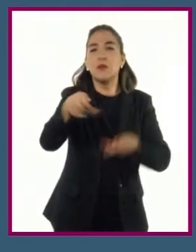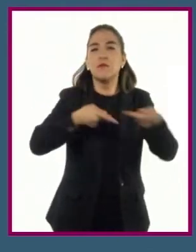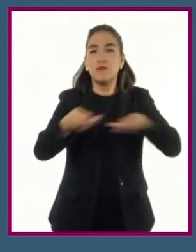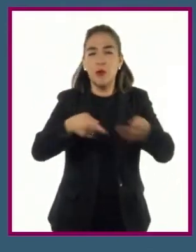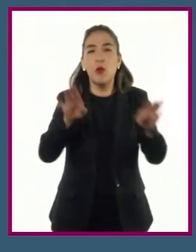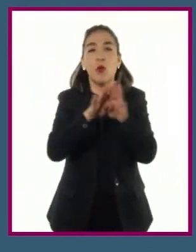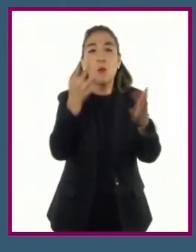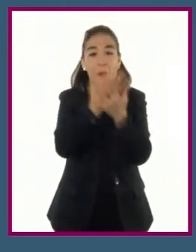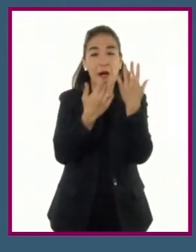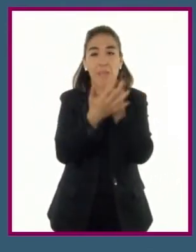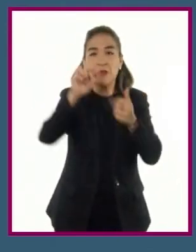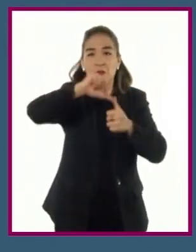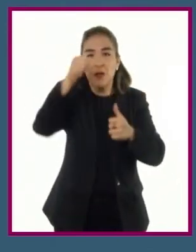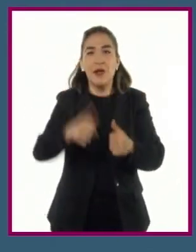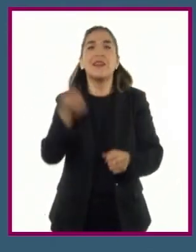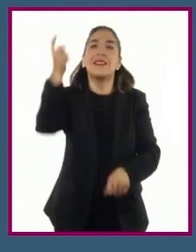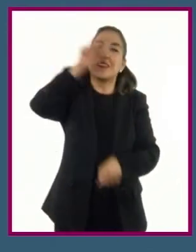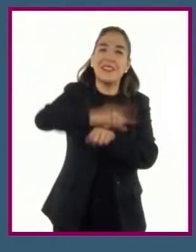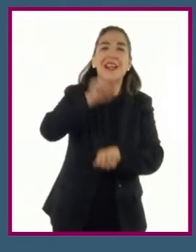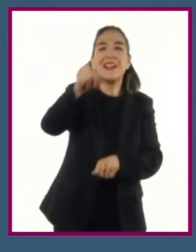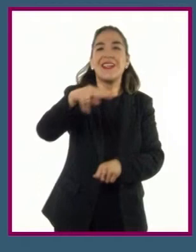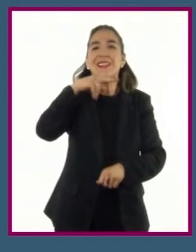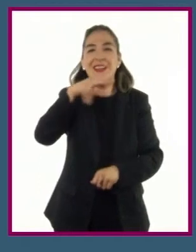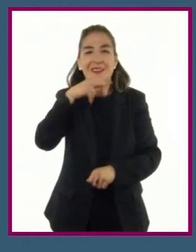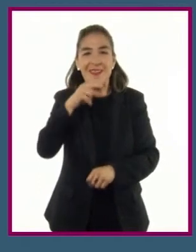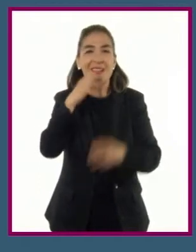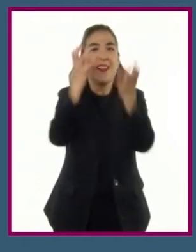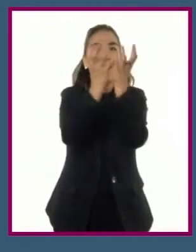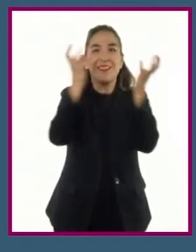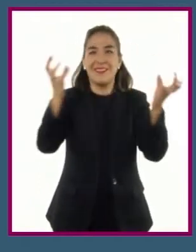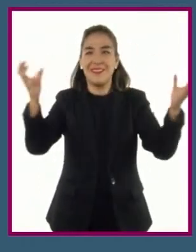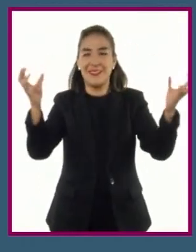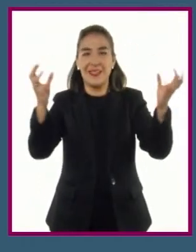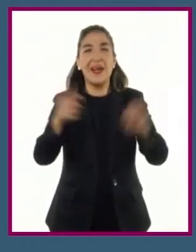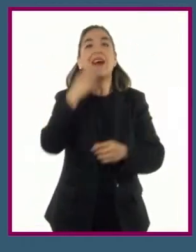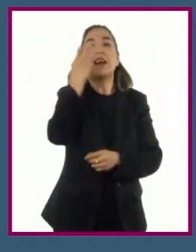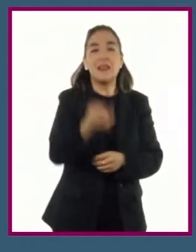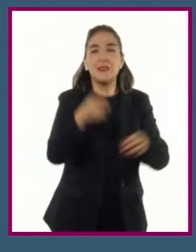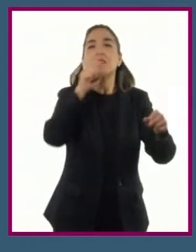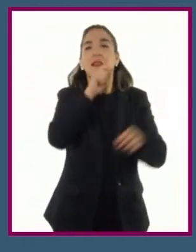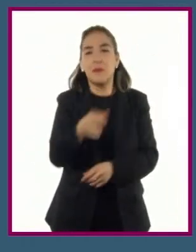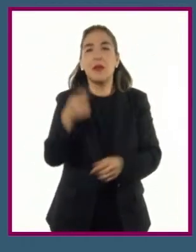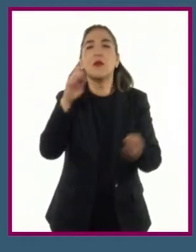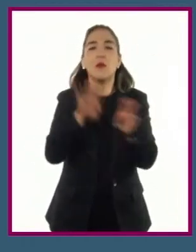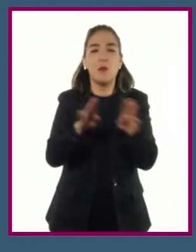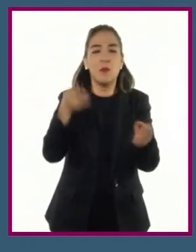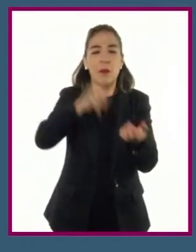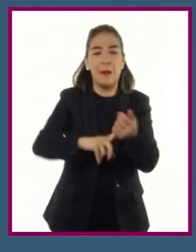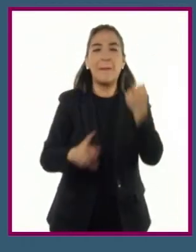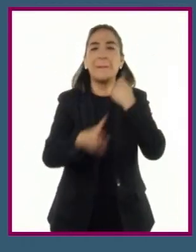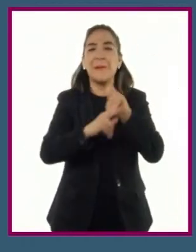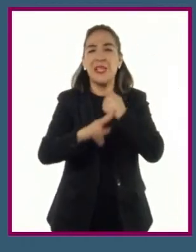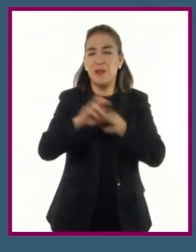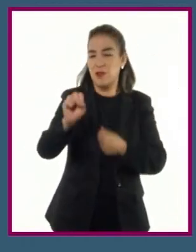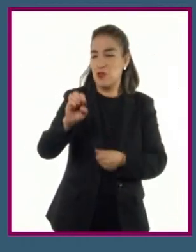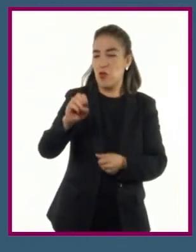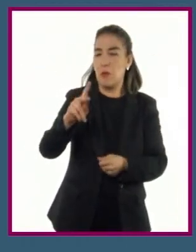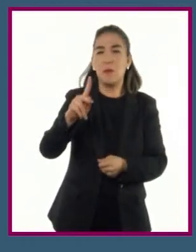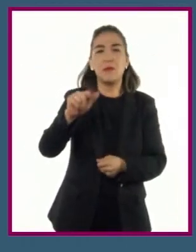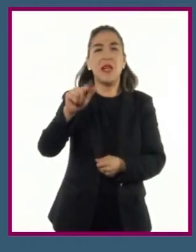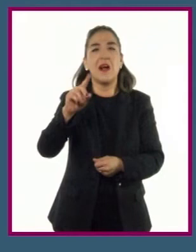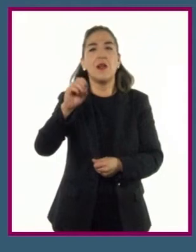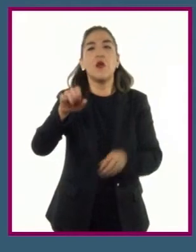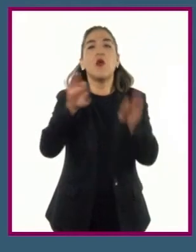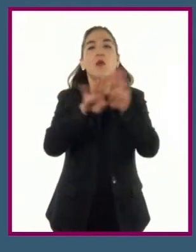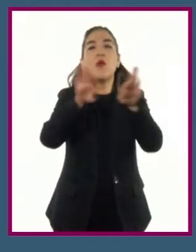forma artesanal las esferas que utilizamos en temporada navideña, además de practicar el vidrio soplado, que consiste en darle forma